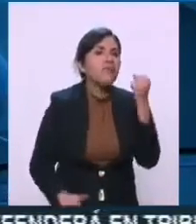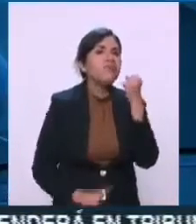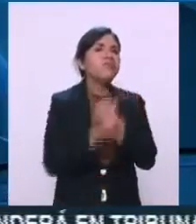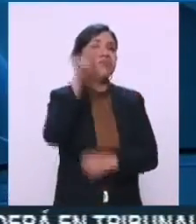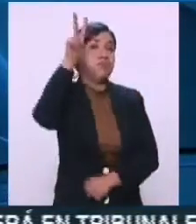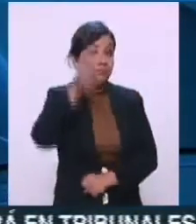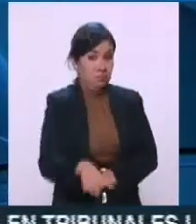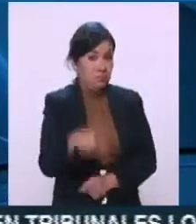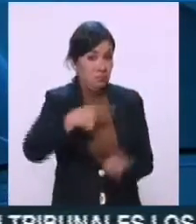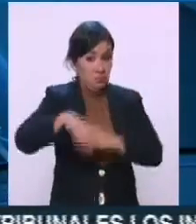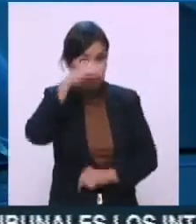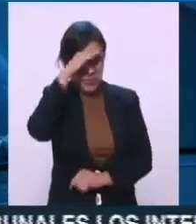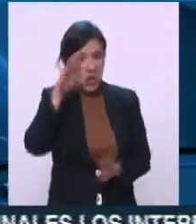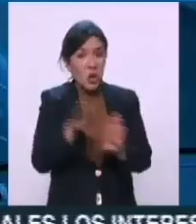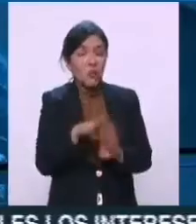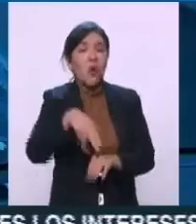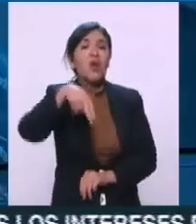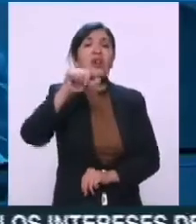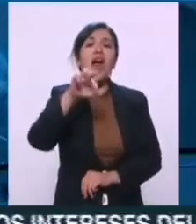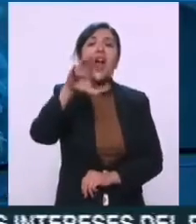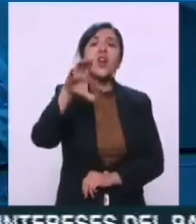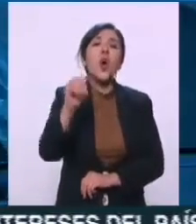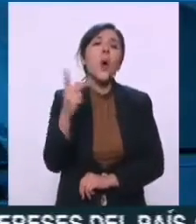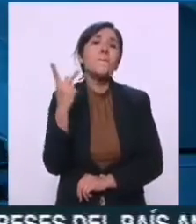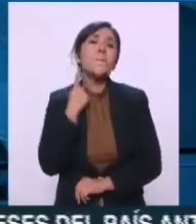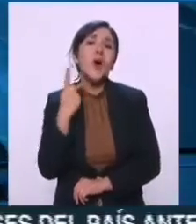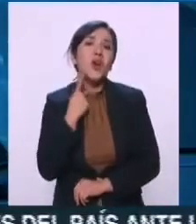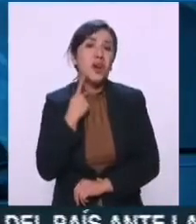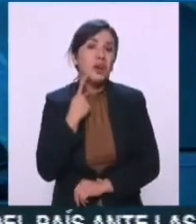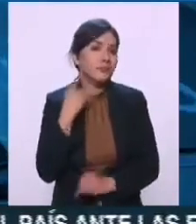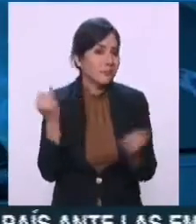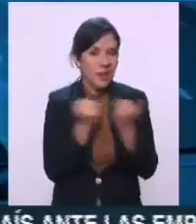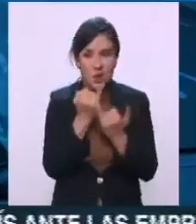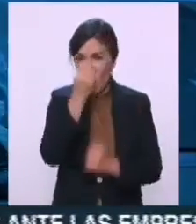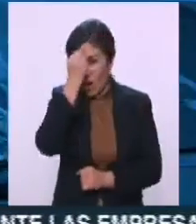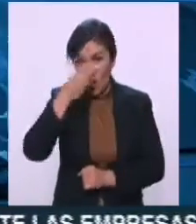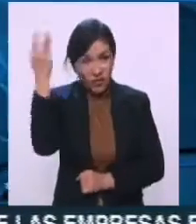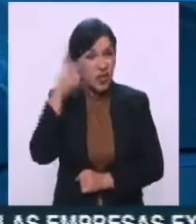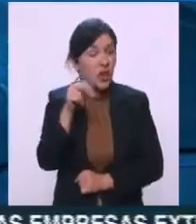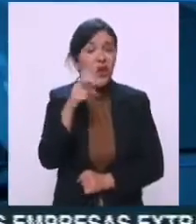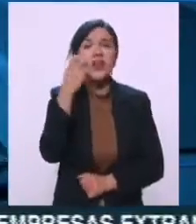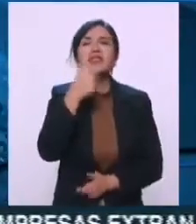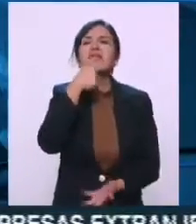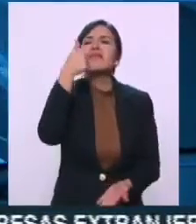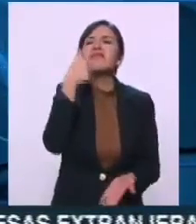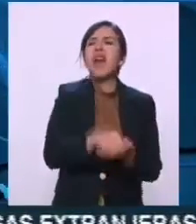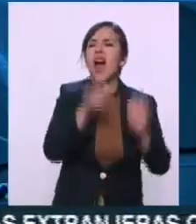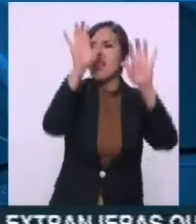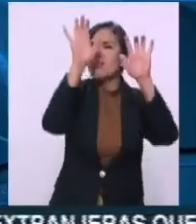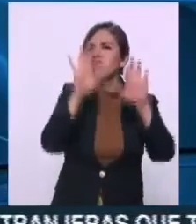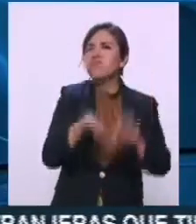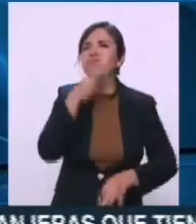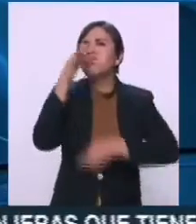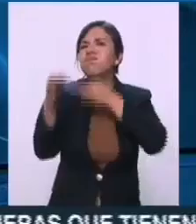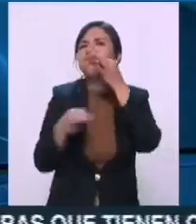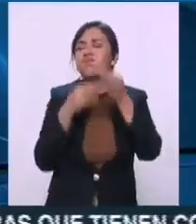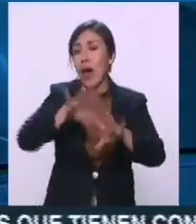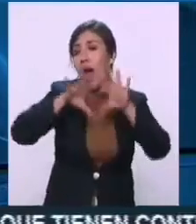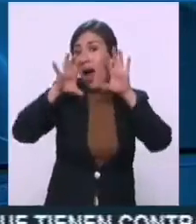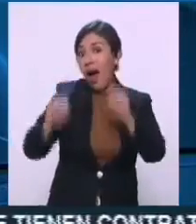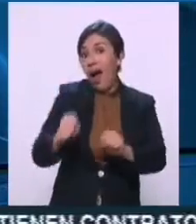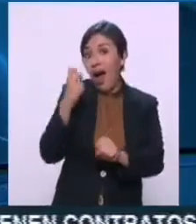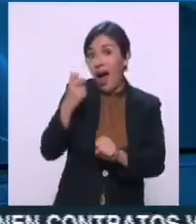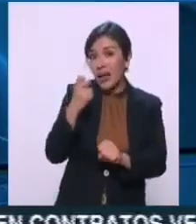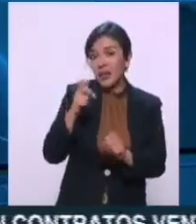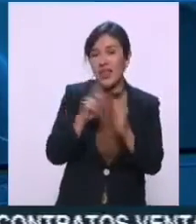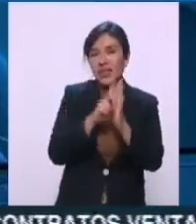ha hablado de ello, la narcopolítica, ¿no? No hay que olvidar tampoco aquella carta publicada después de su detención, por